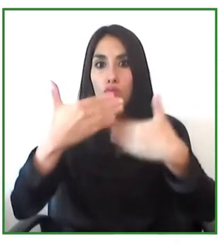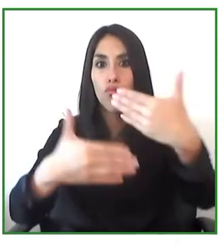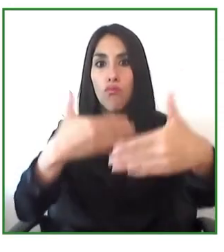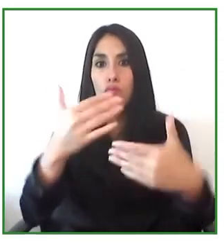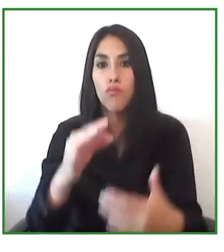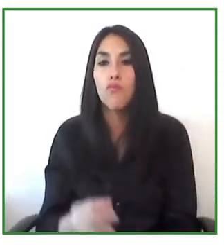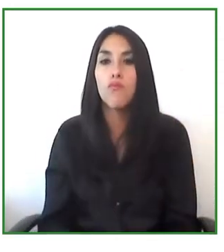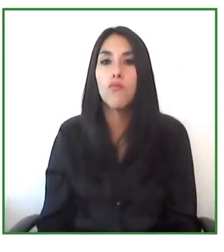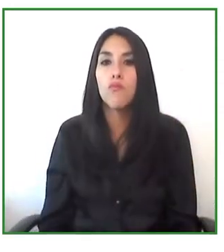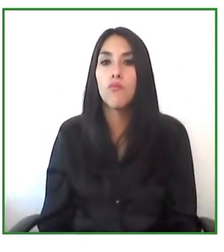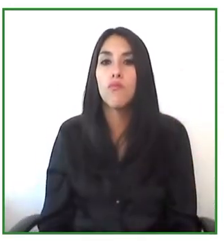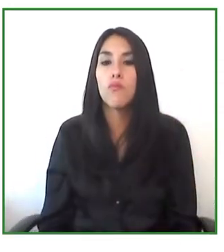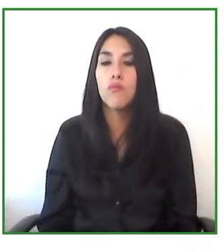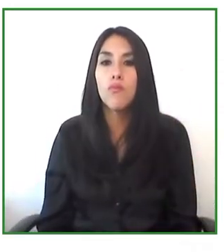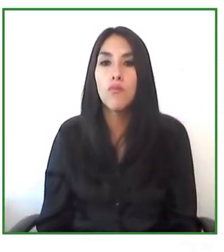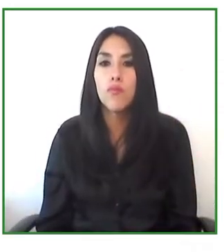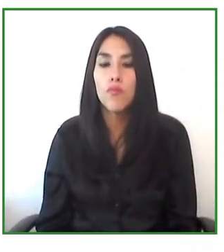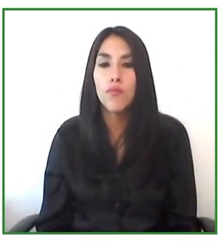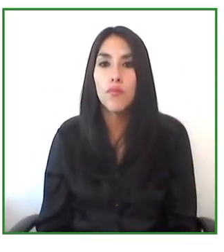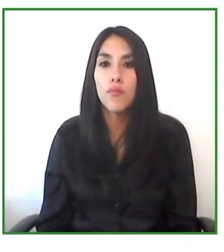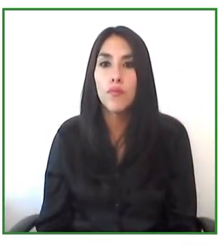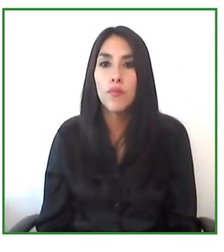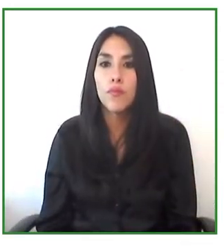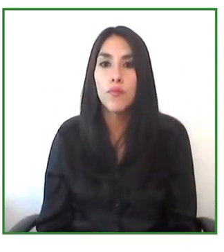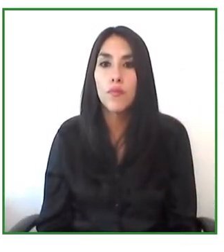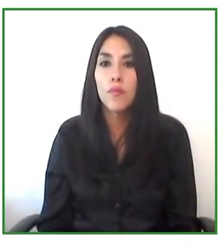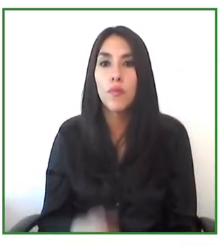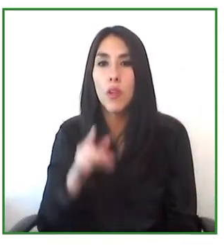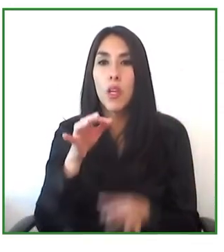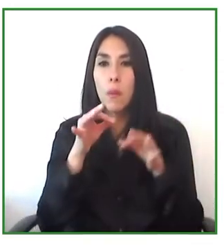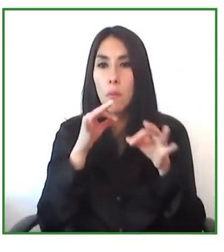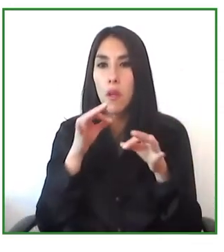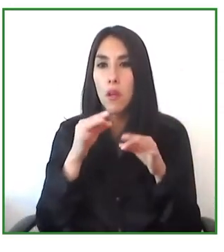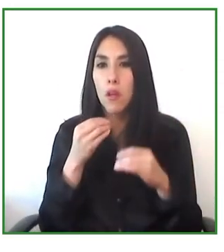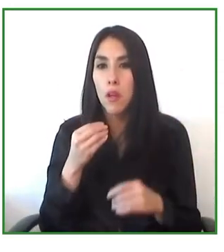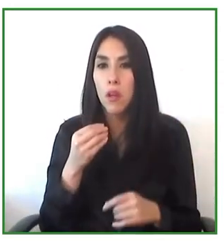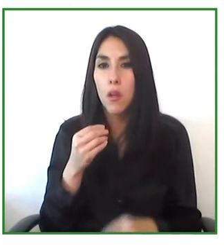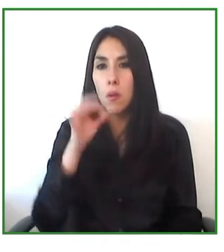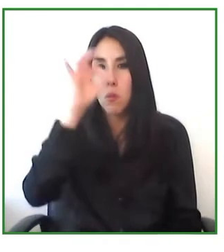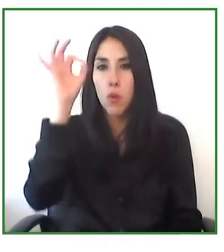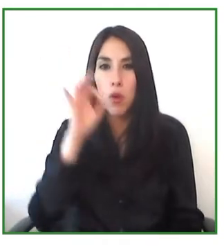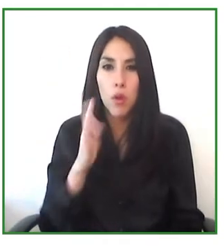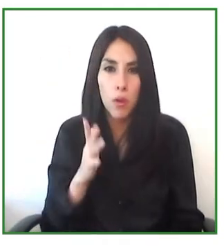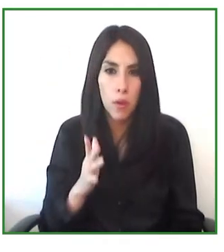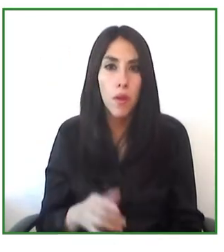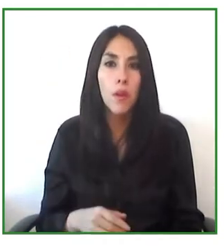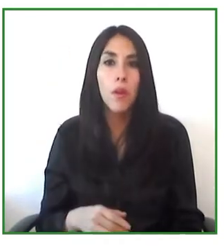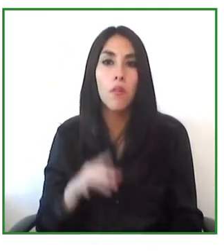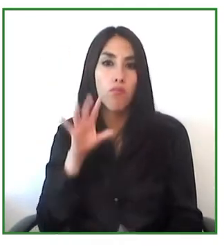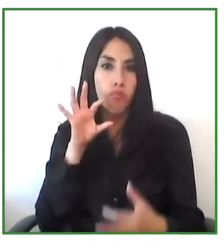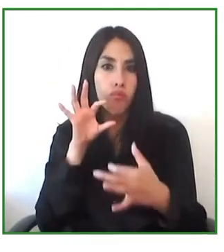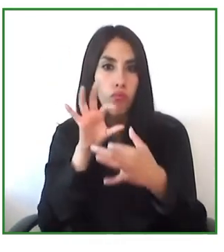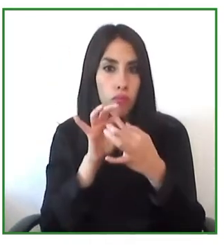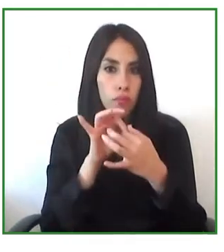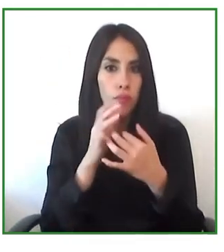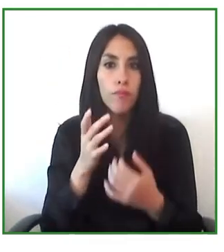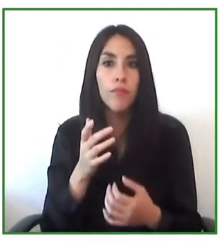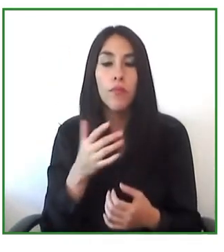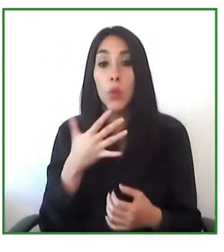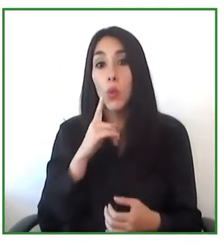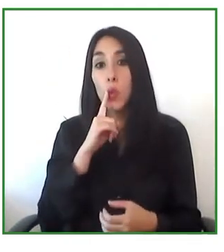que pusimos, sobre todo los referidos al impacto real de la inclusión de personas con discapacidad en un puesto de